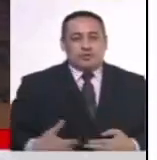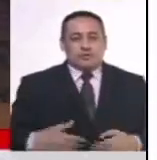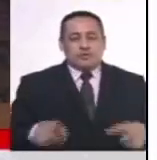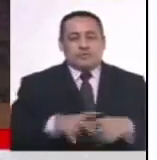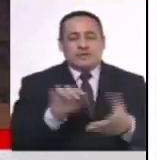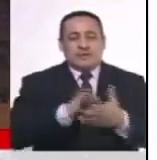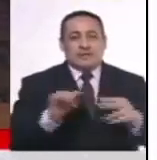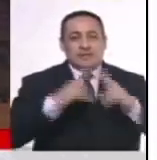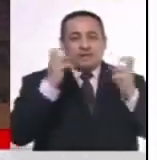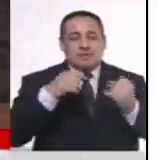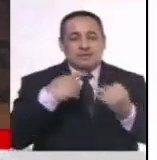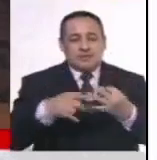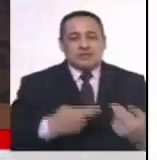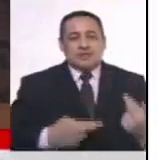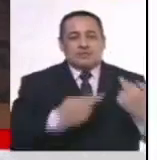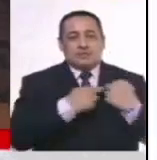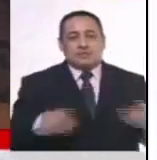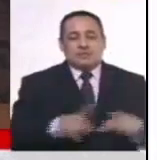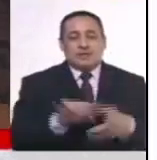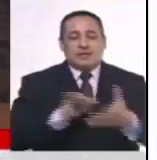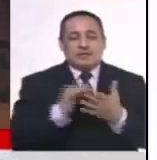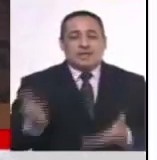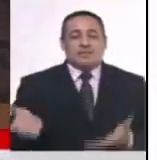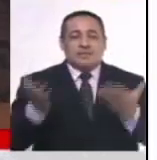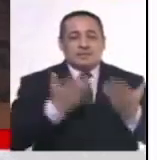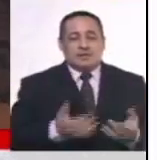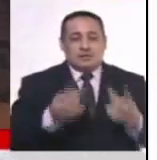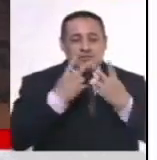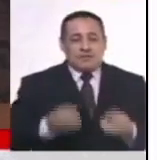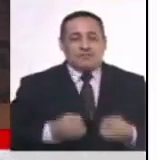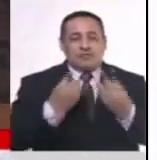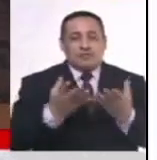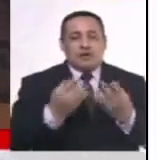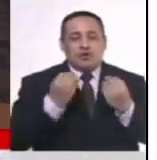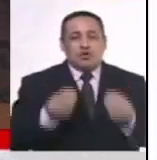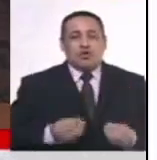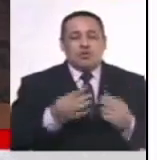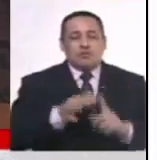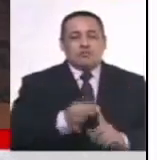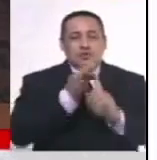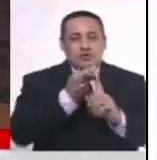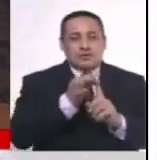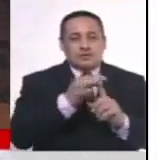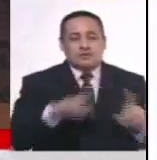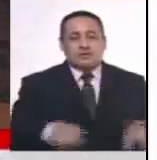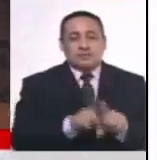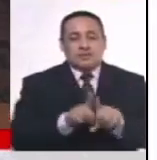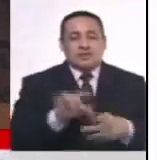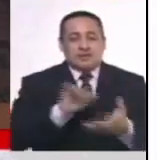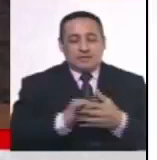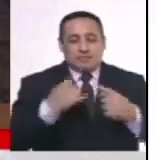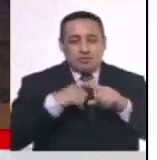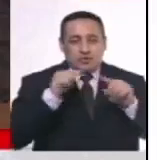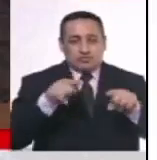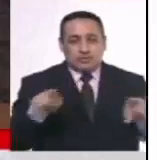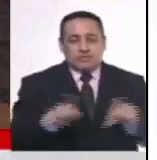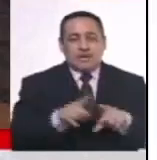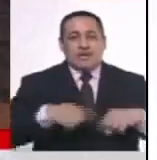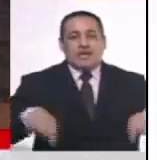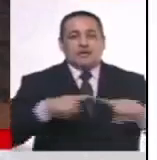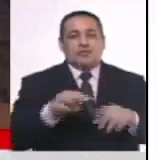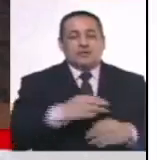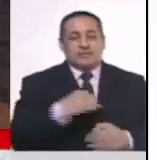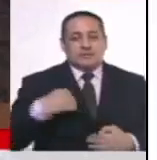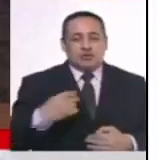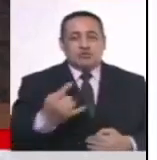cuyos titulares y demás funcionarios serán invitados a informar con prioridad, ¿no? Para ellos son los